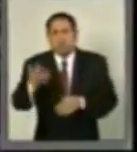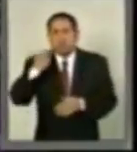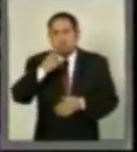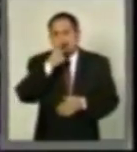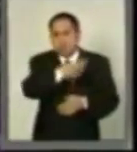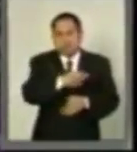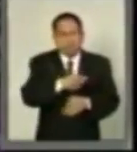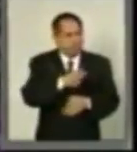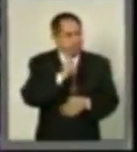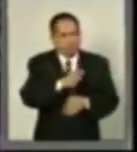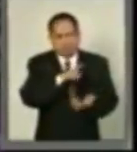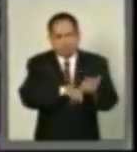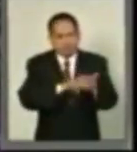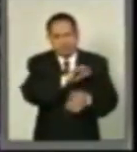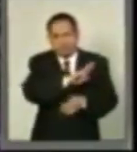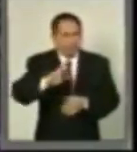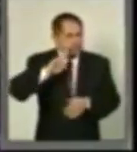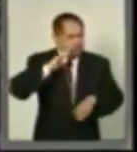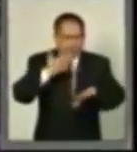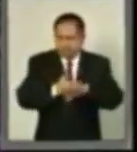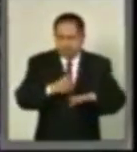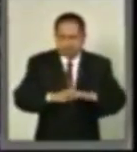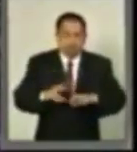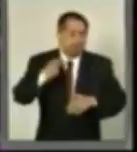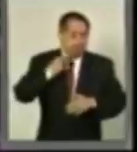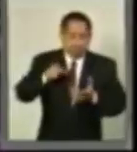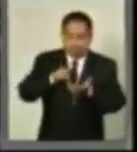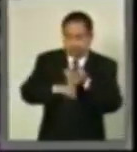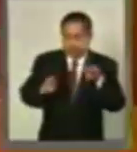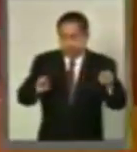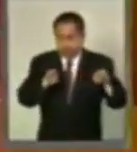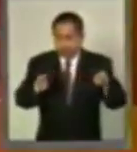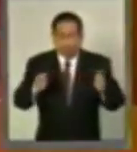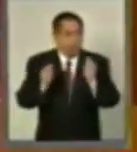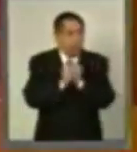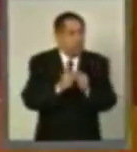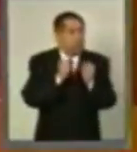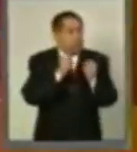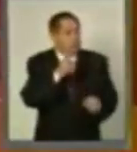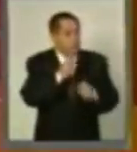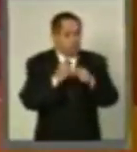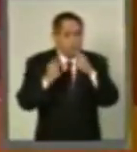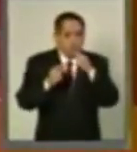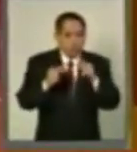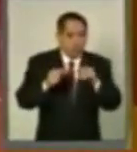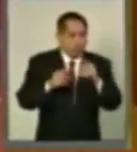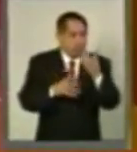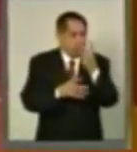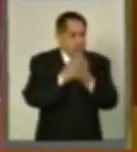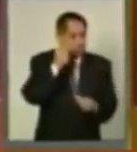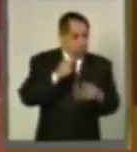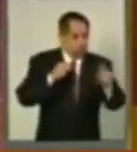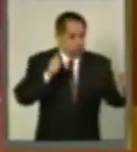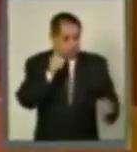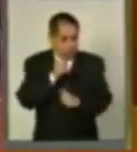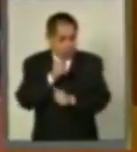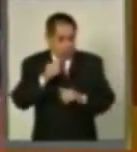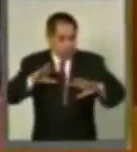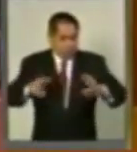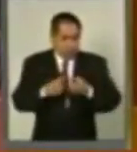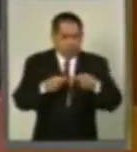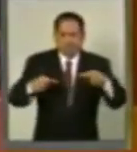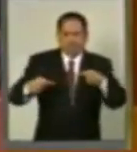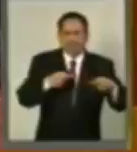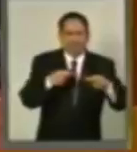era muy irresponsable vincular la política interior con la de la seguridad pública, ya que eso generaría no solamente